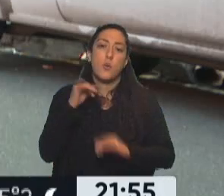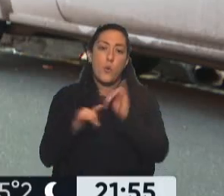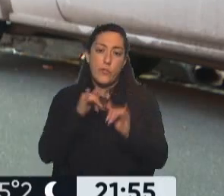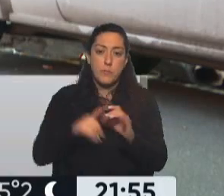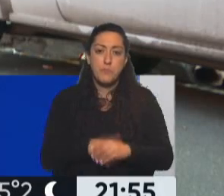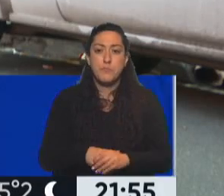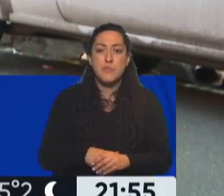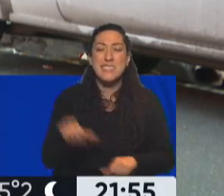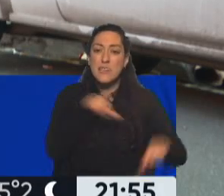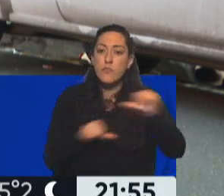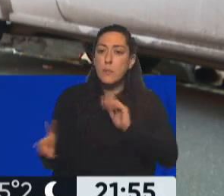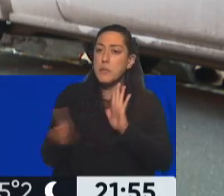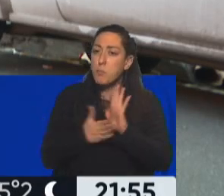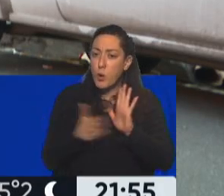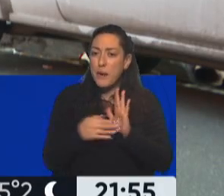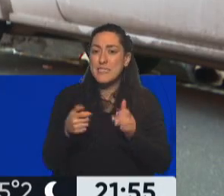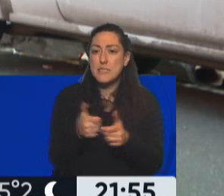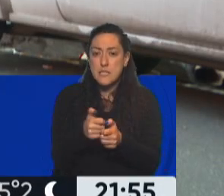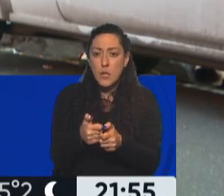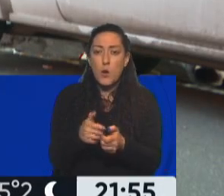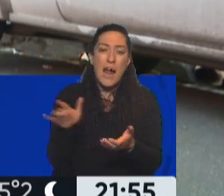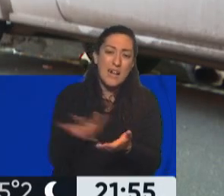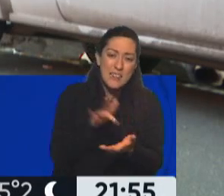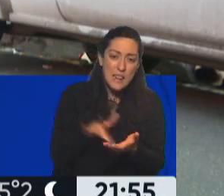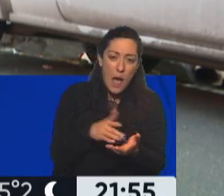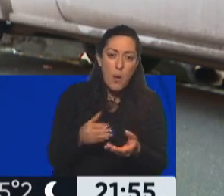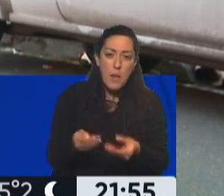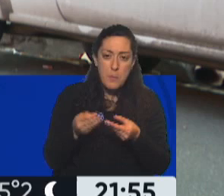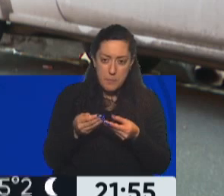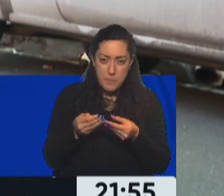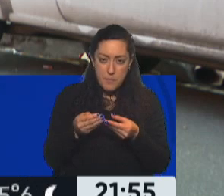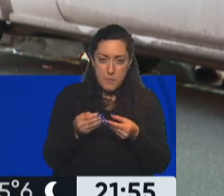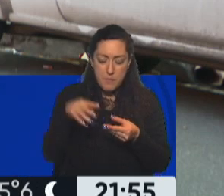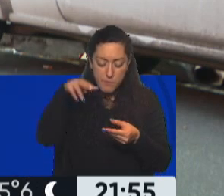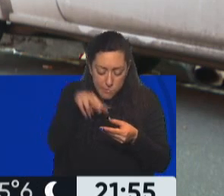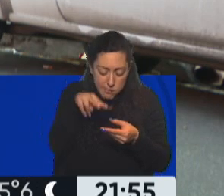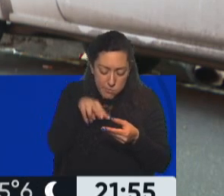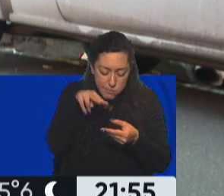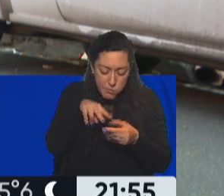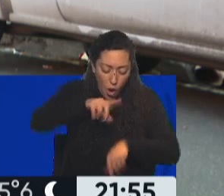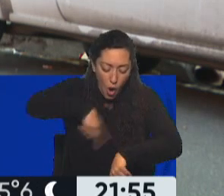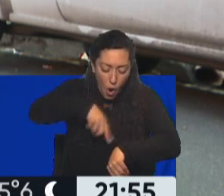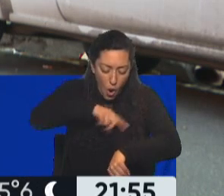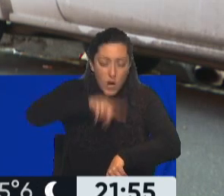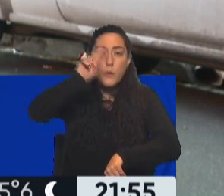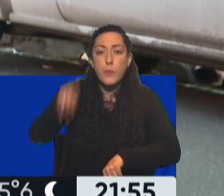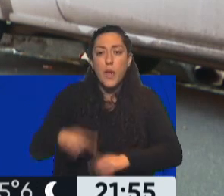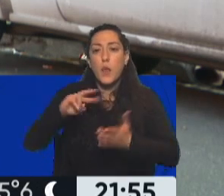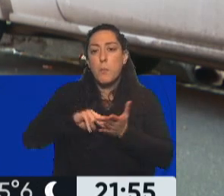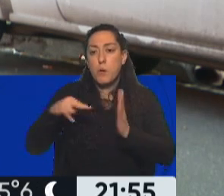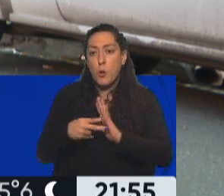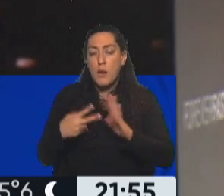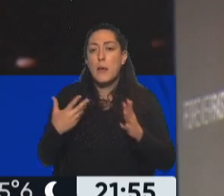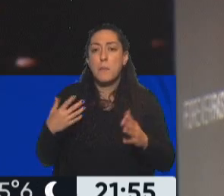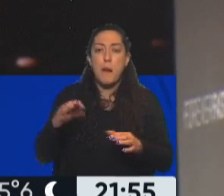está comprobado científicamente que tener el celular o la tablet en la mano mirando sus pantallas durante varias horas puede traer varios inconvenientes para lo que